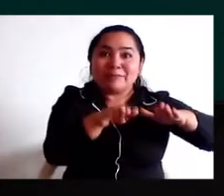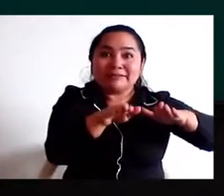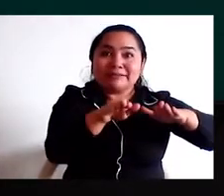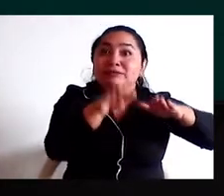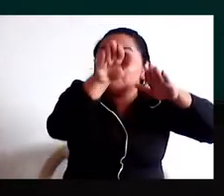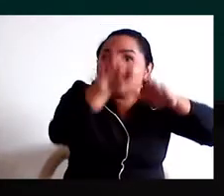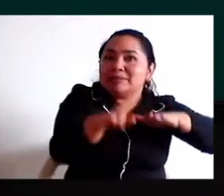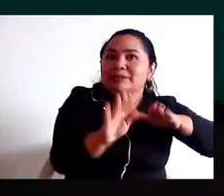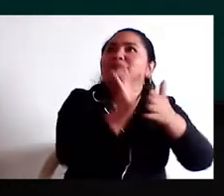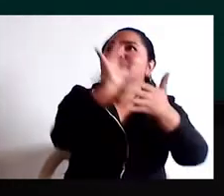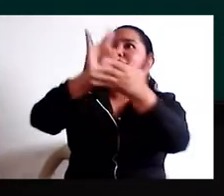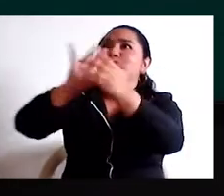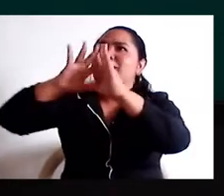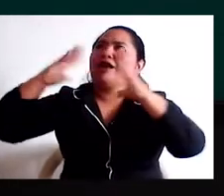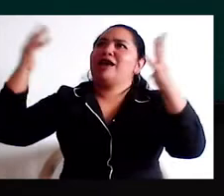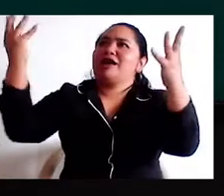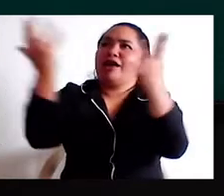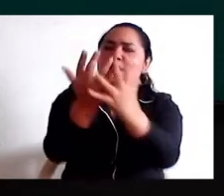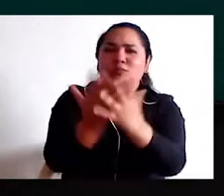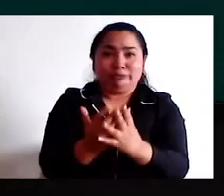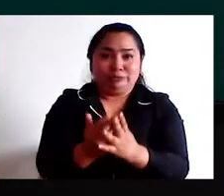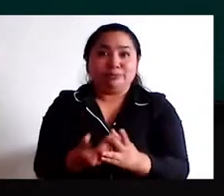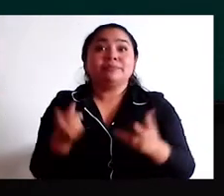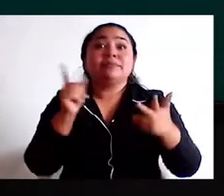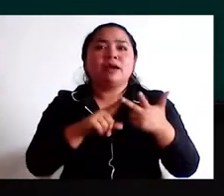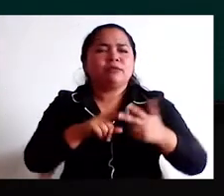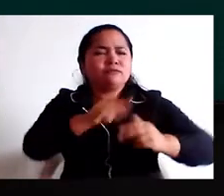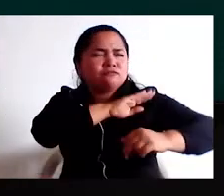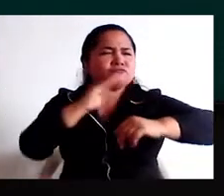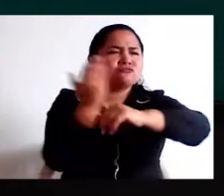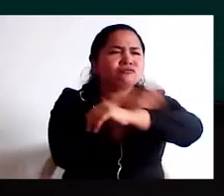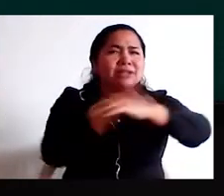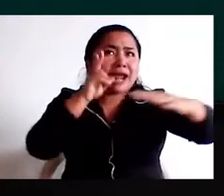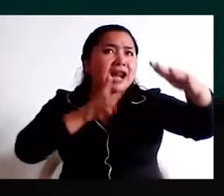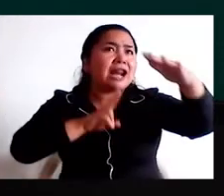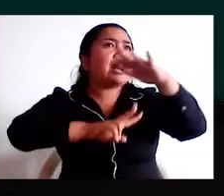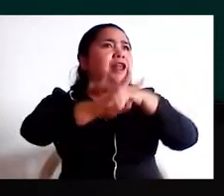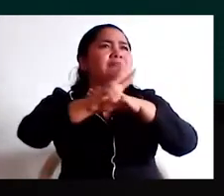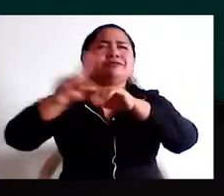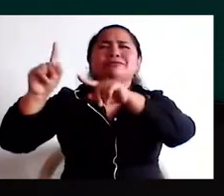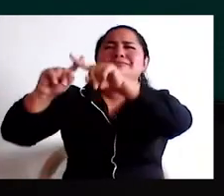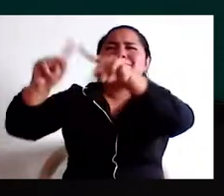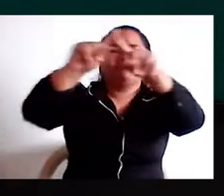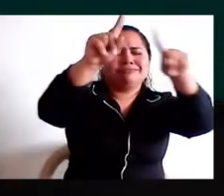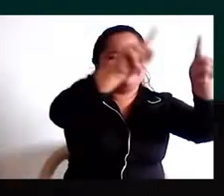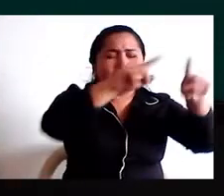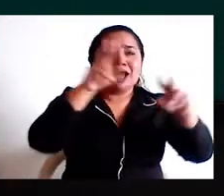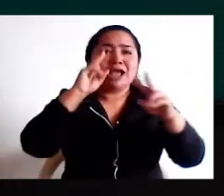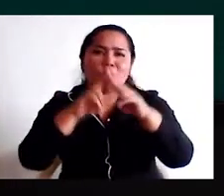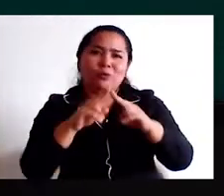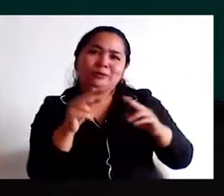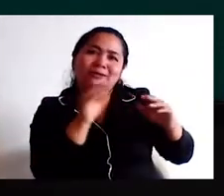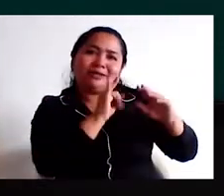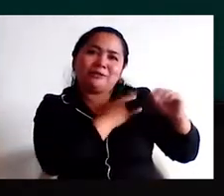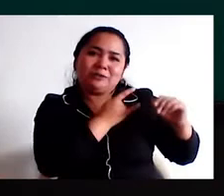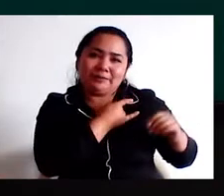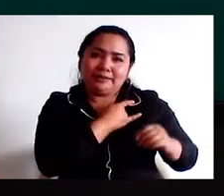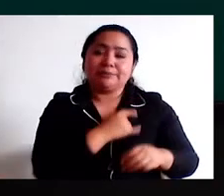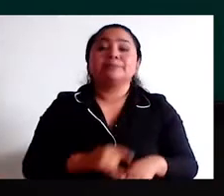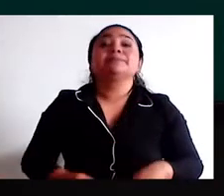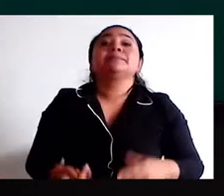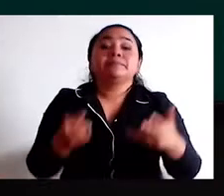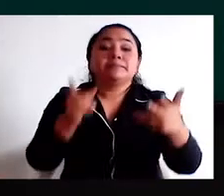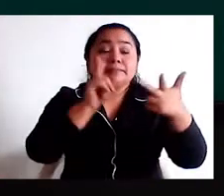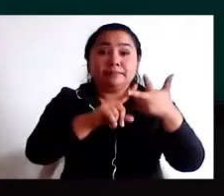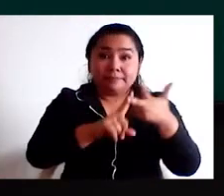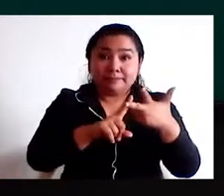conformar redes del conocimiento y fortalecer la visión de la universidad en diferentes regiones del planeta la tercera